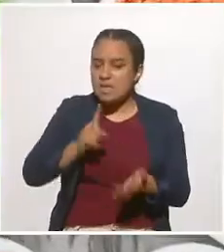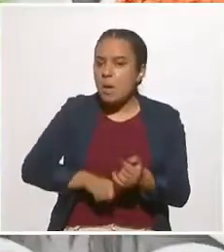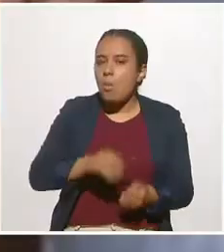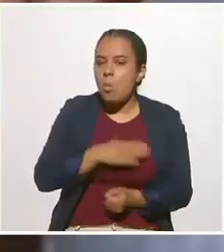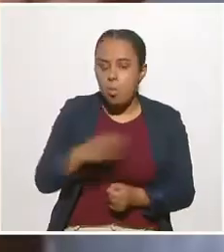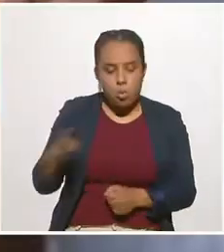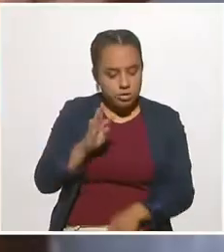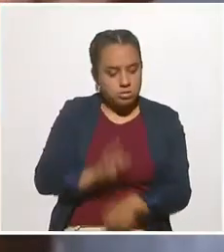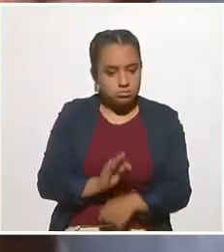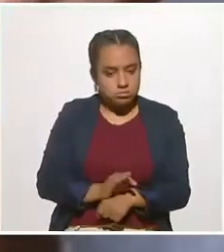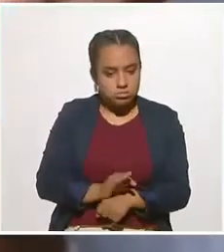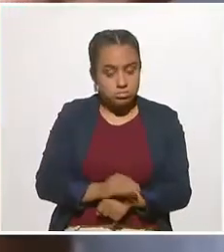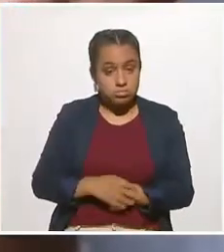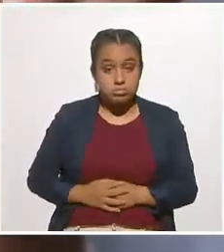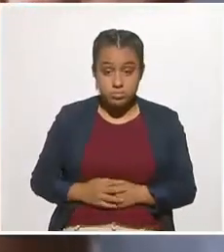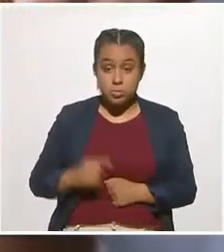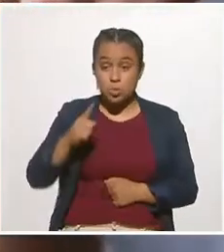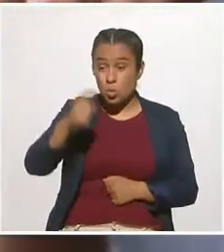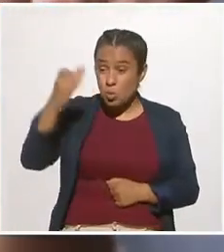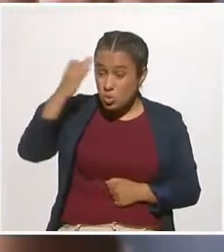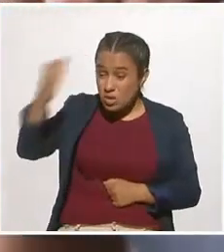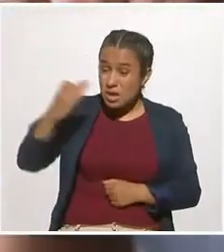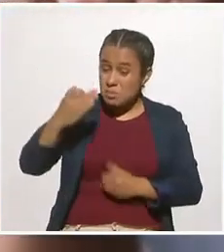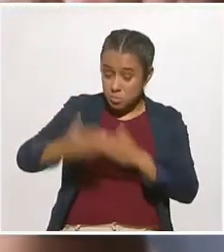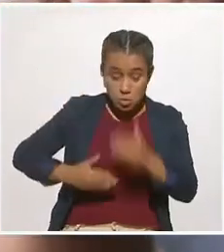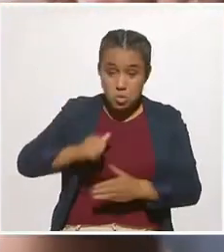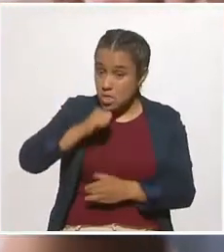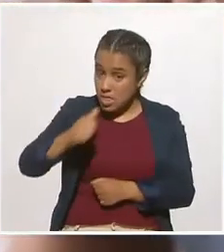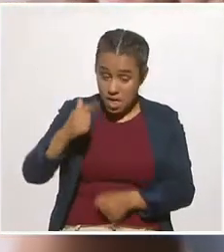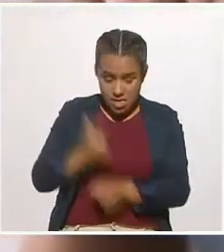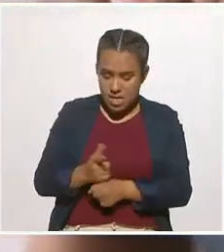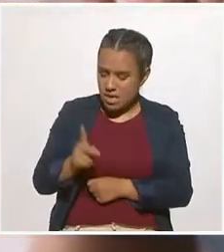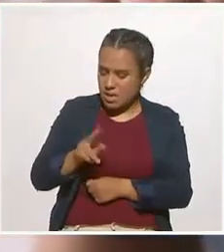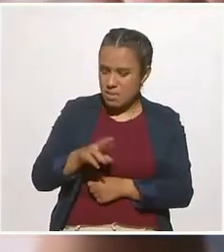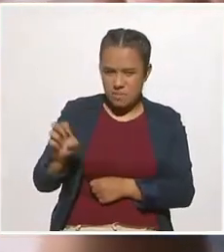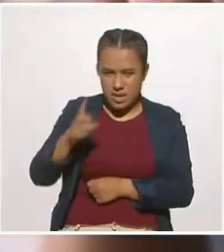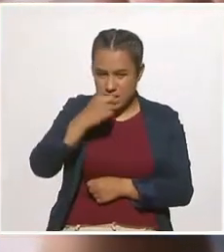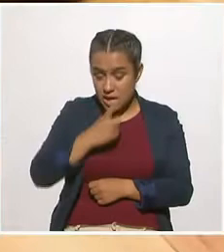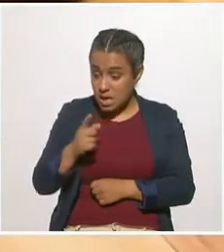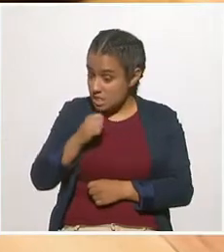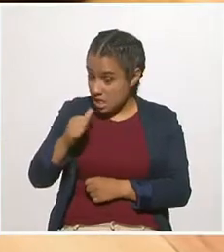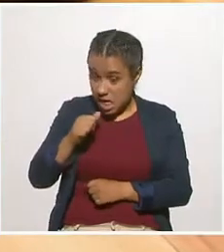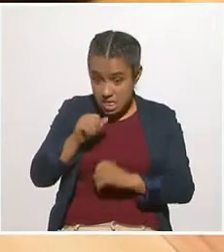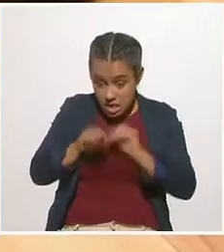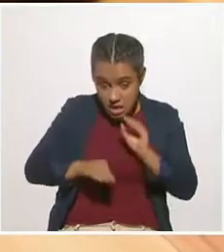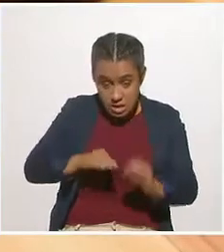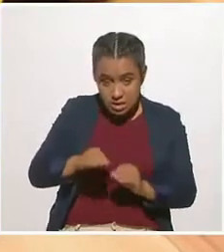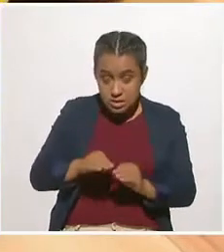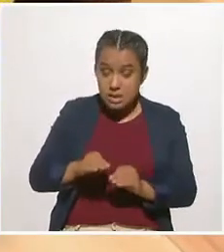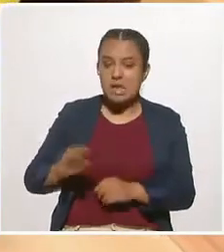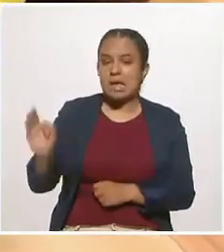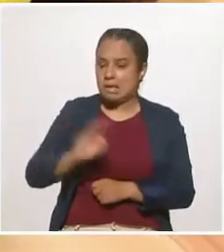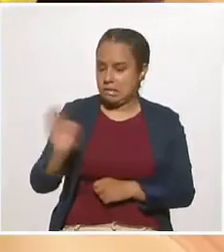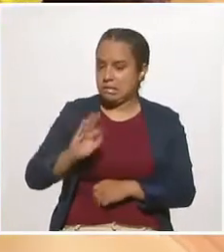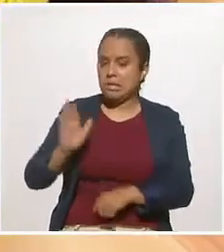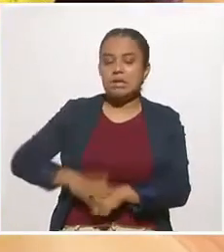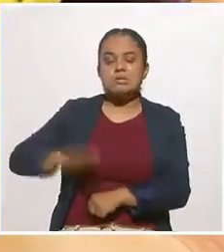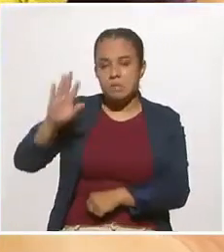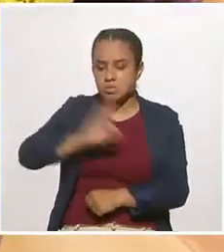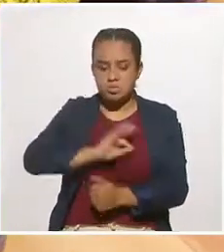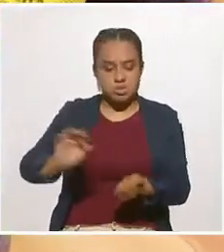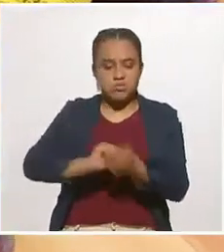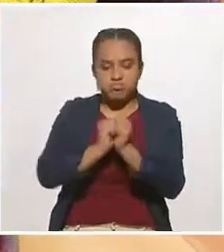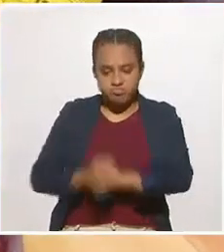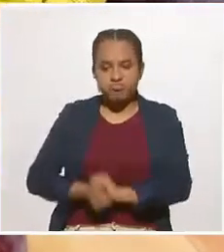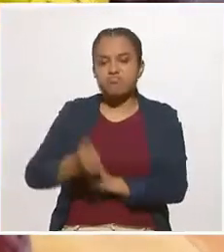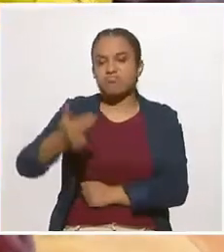más tiempo pase sin diagnosticar la prediabetes y tratarla, son mayores las posibilidades de que se complique y